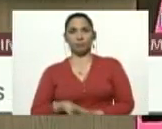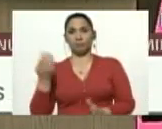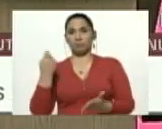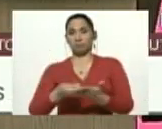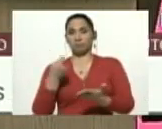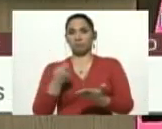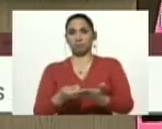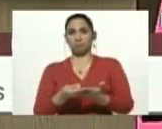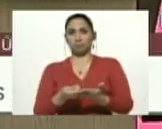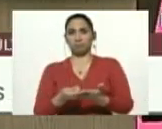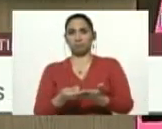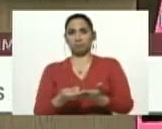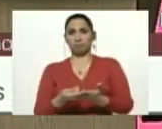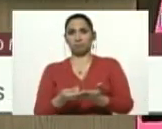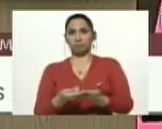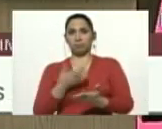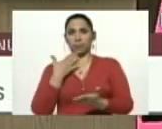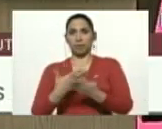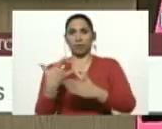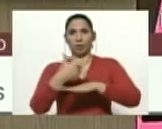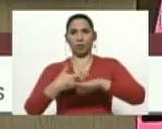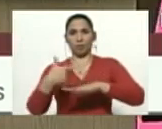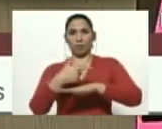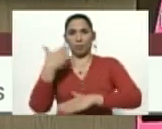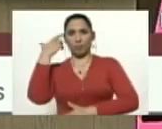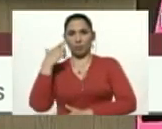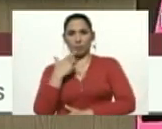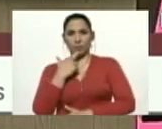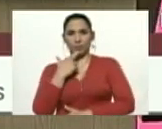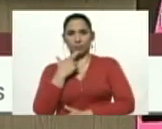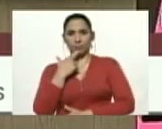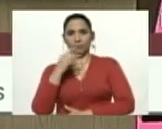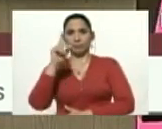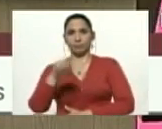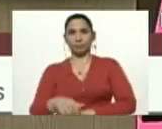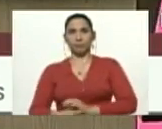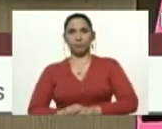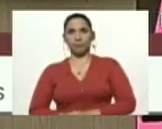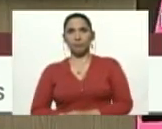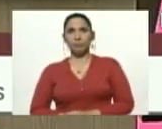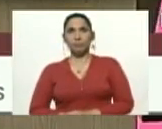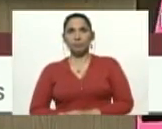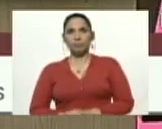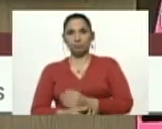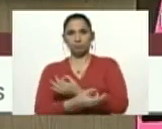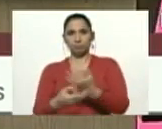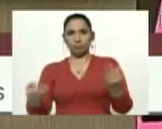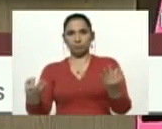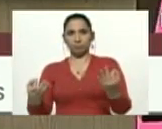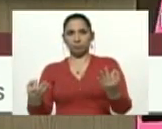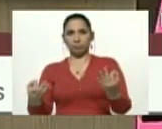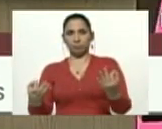subsidiados directamente por el gobierno bolivariano. Y también han sido